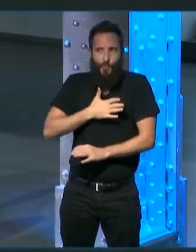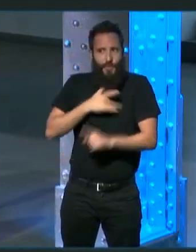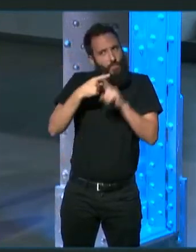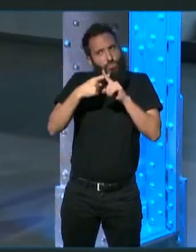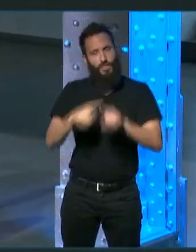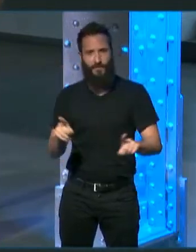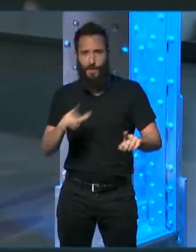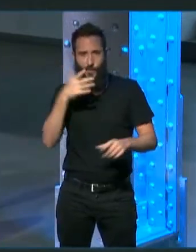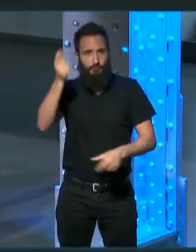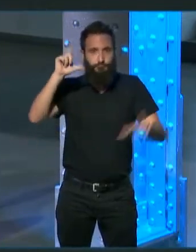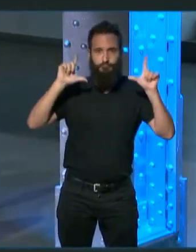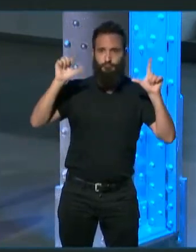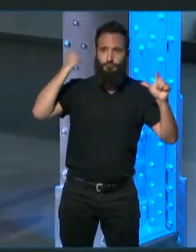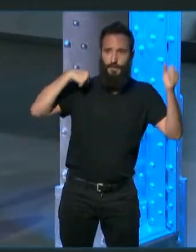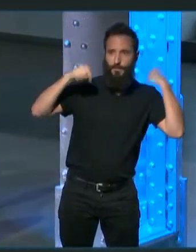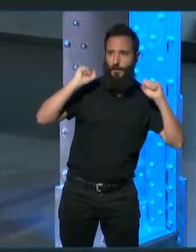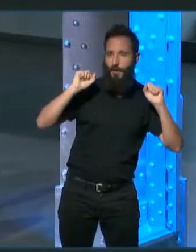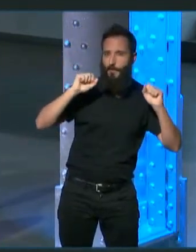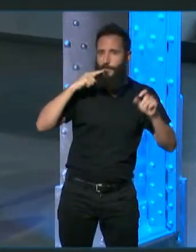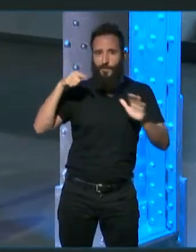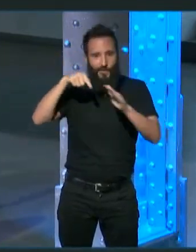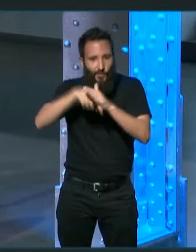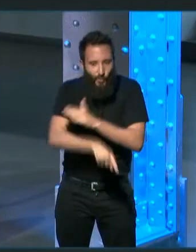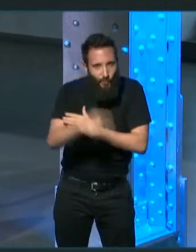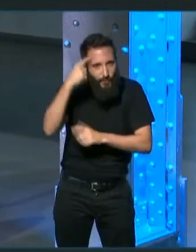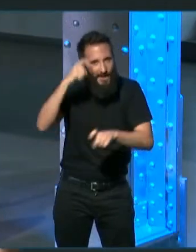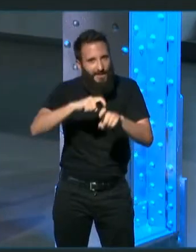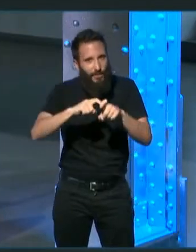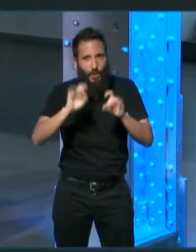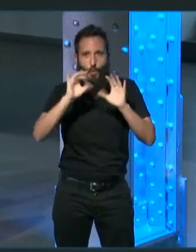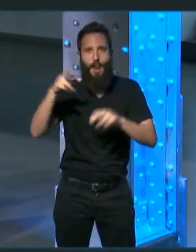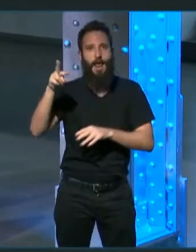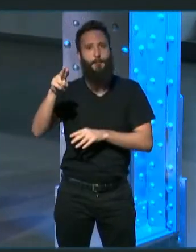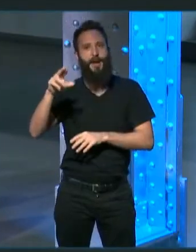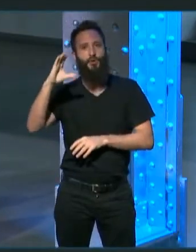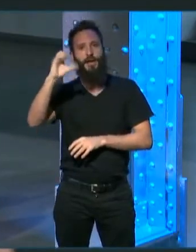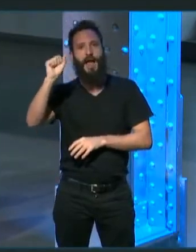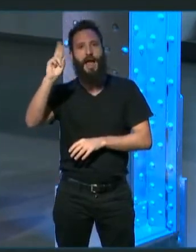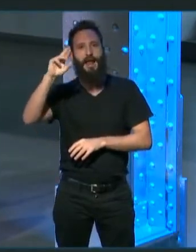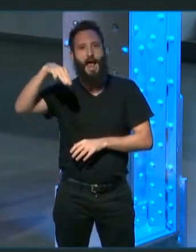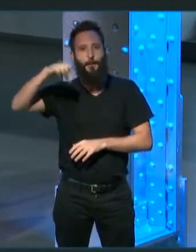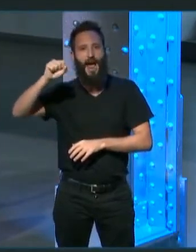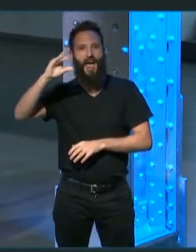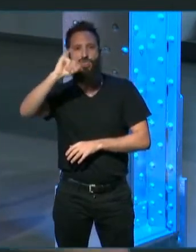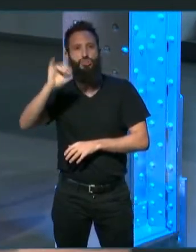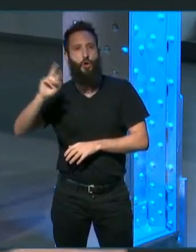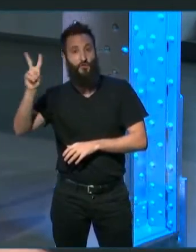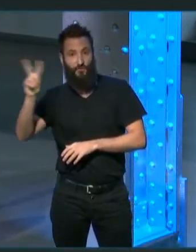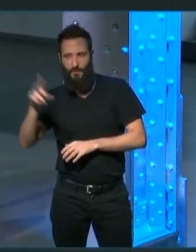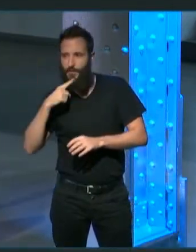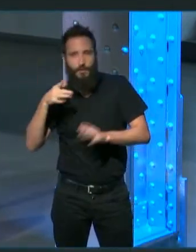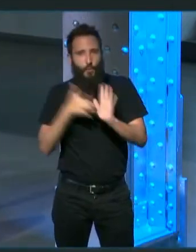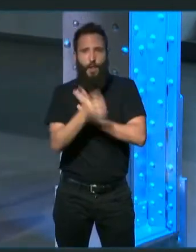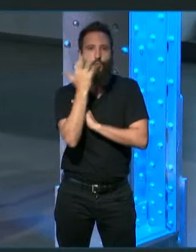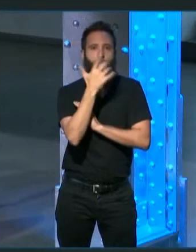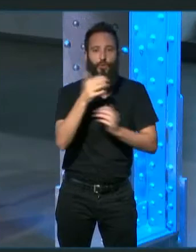son personajes con una profundidad psicológica como los hermanos Karamazov, ni nada por el estilo, son juegos, son artefactos, como